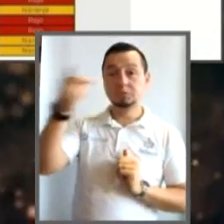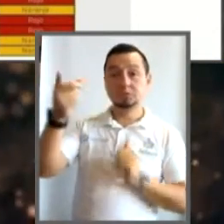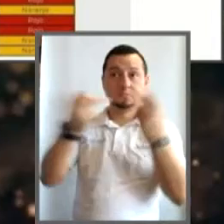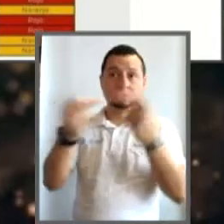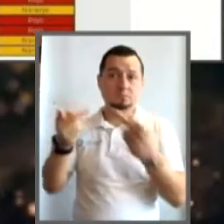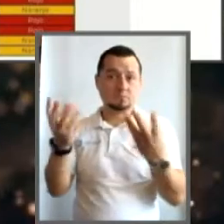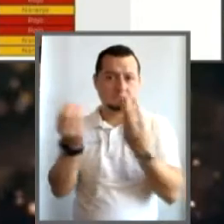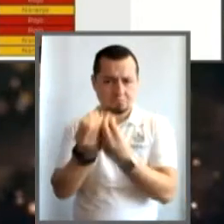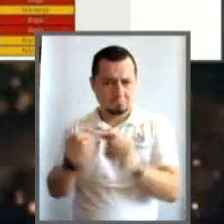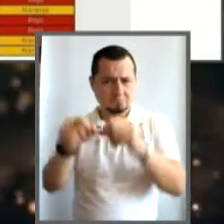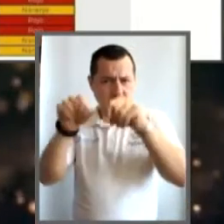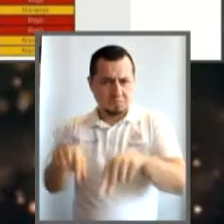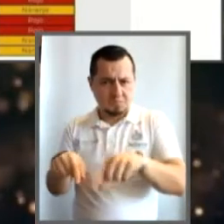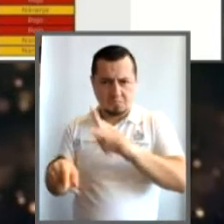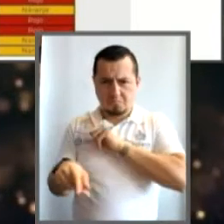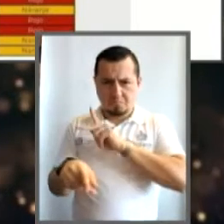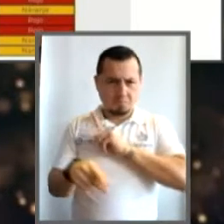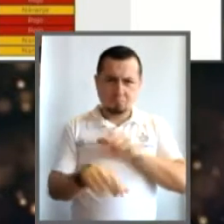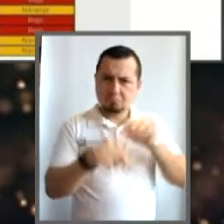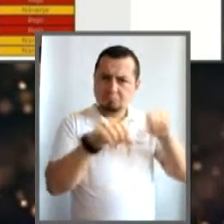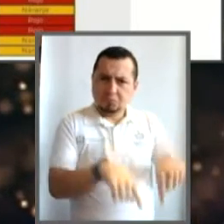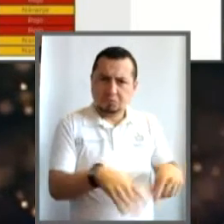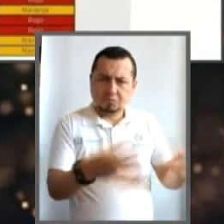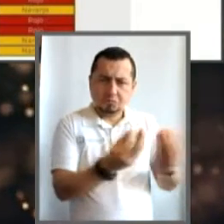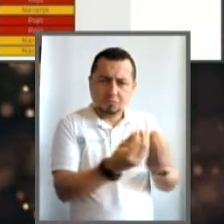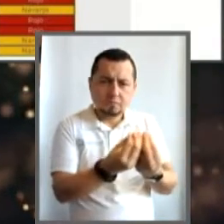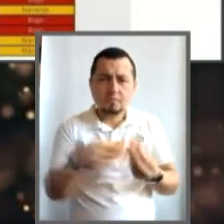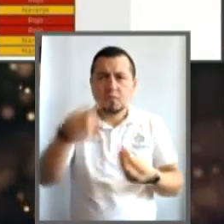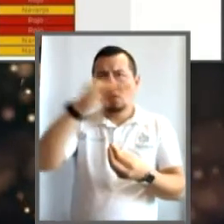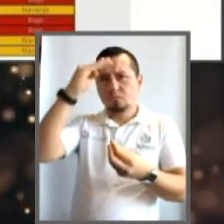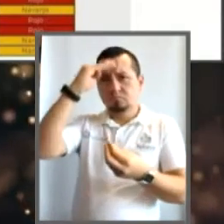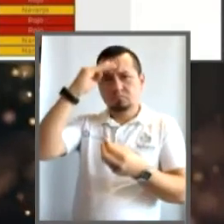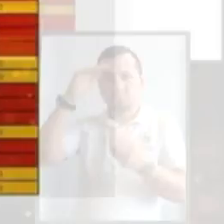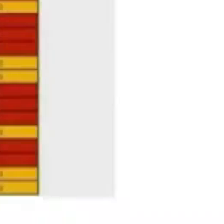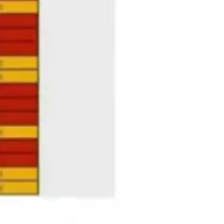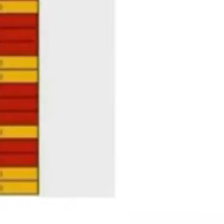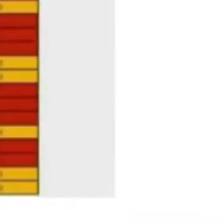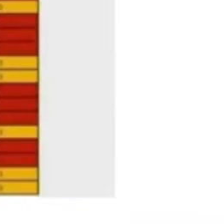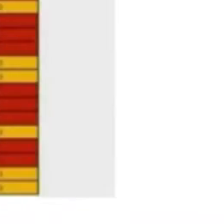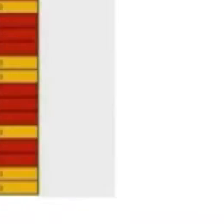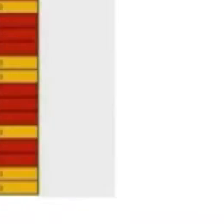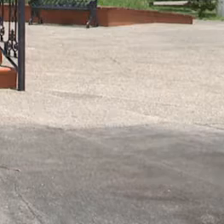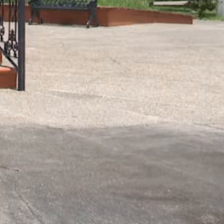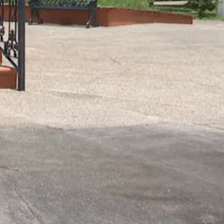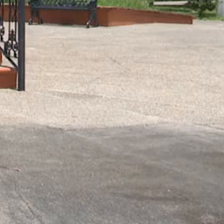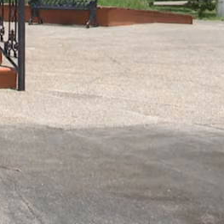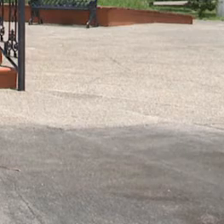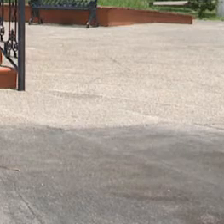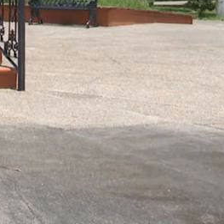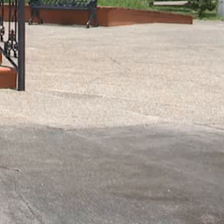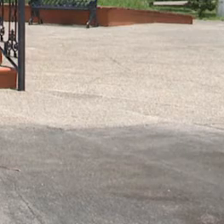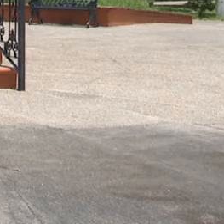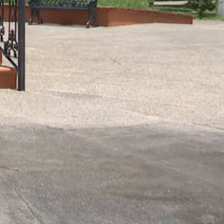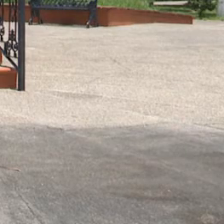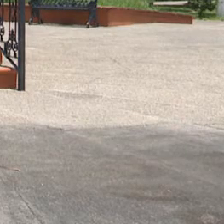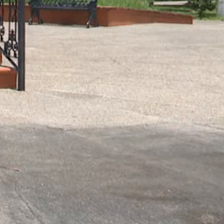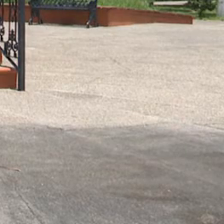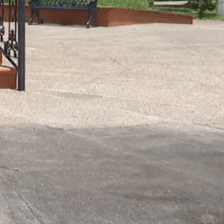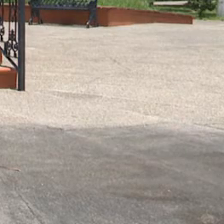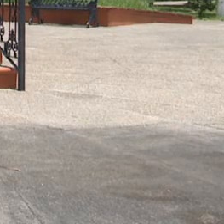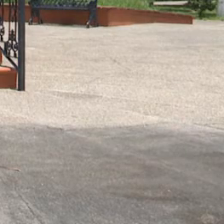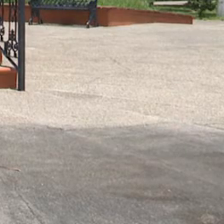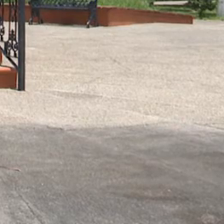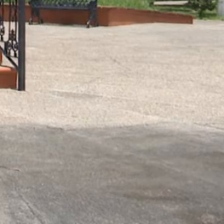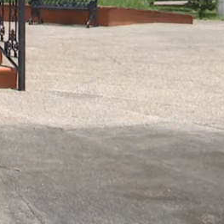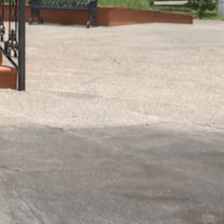básicamente las mismas que nosotros teníamos más algunas consideraciones que no estaban en la propuesta original de nosotros cabe mencionar que la